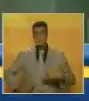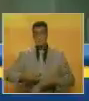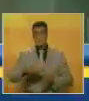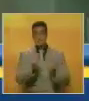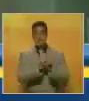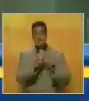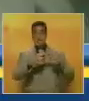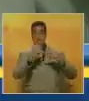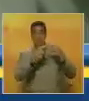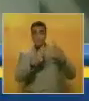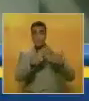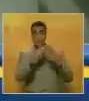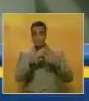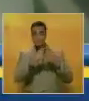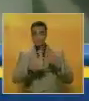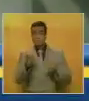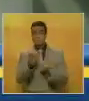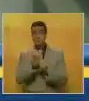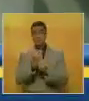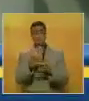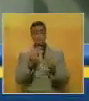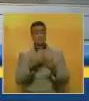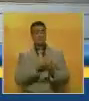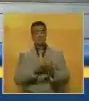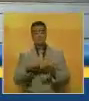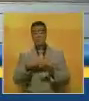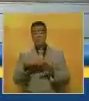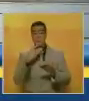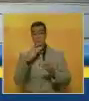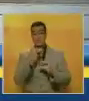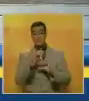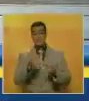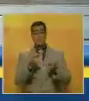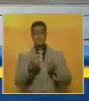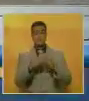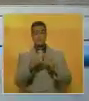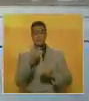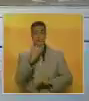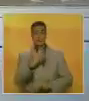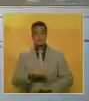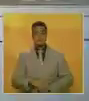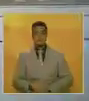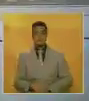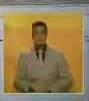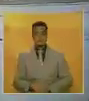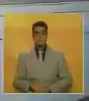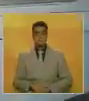medidas como estas afectan el empleo de miles de trabajadores quienes dejan de percibir los beneficios que les ofrece la empresa privada